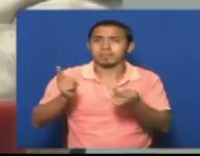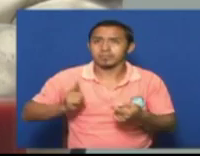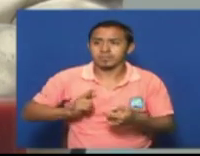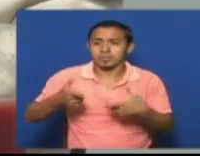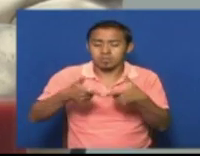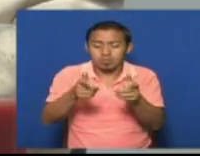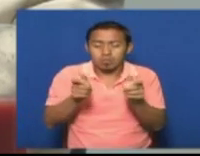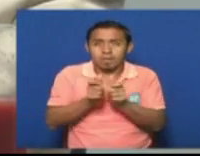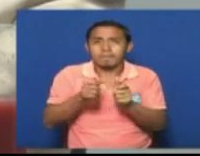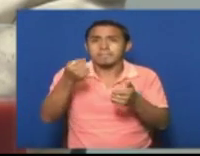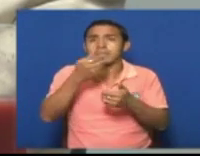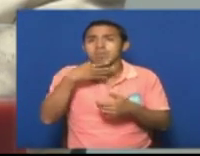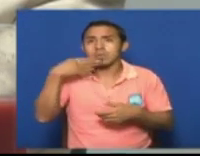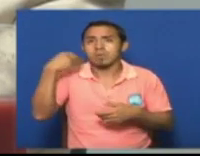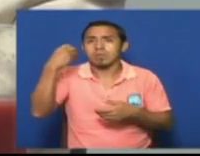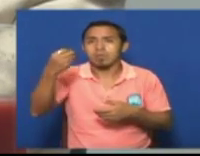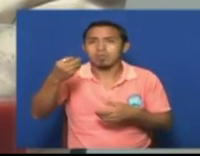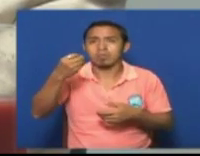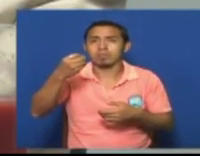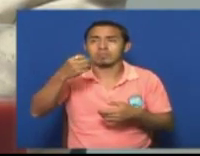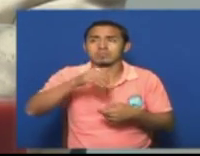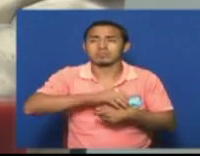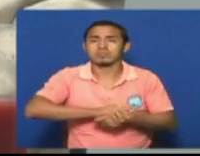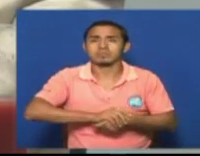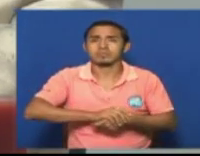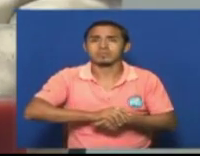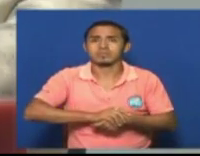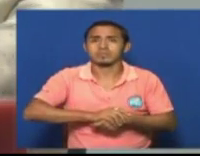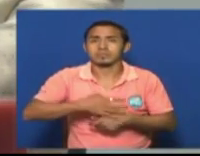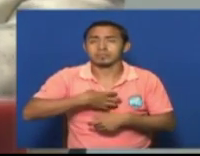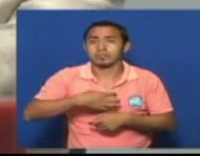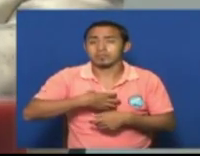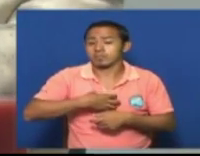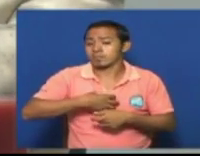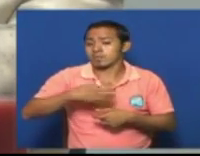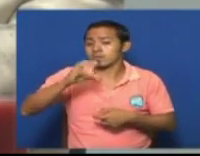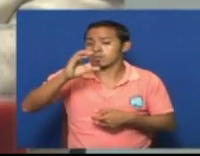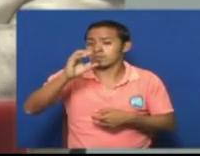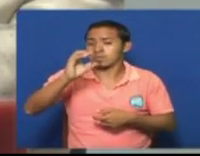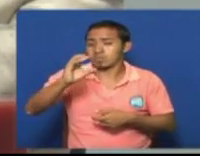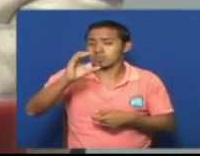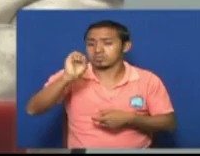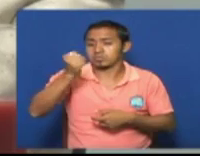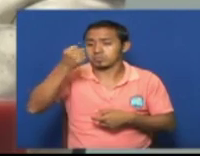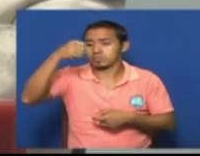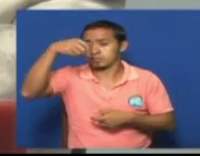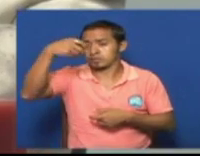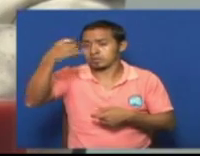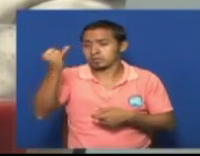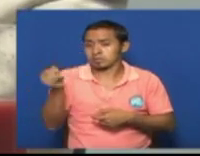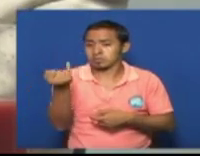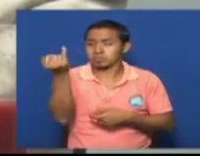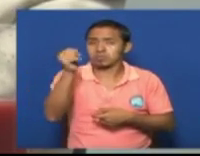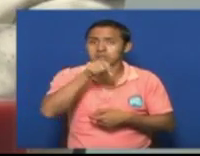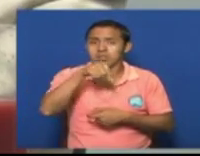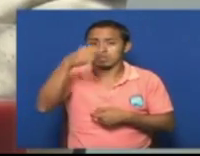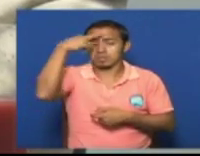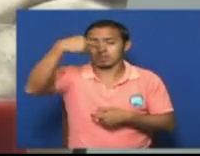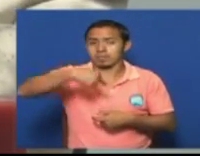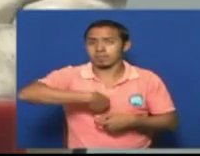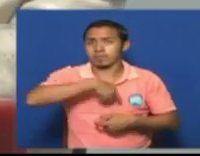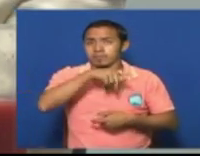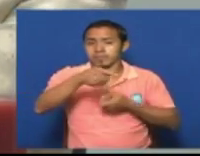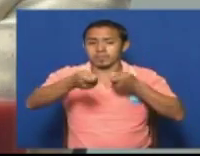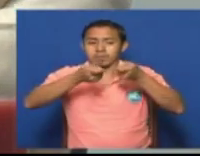una área de adolescente desde la corte suprema de justicia y una secretaría técnica que monitorea el cumplimiento